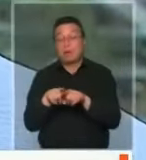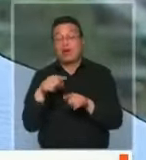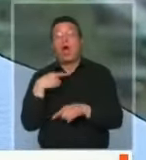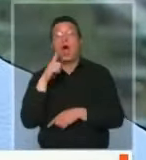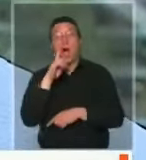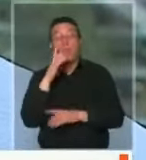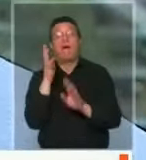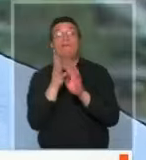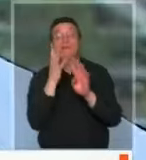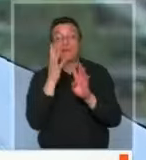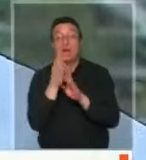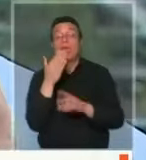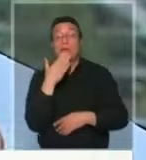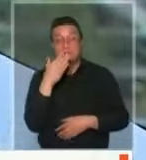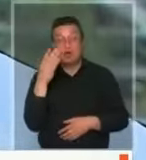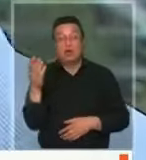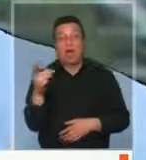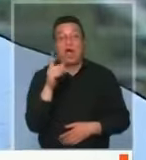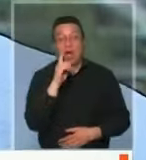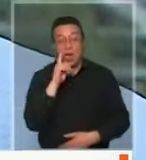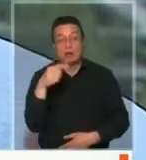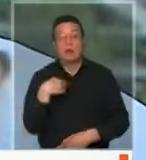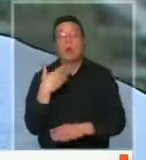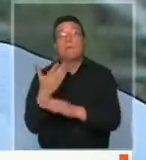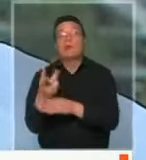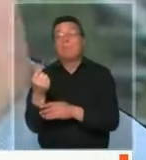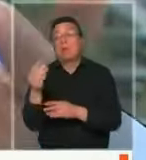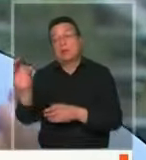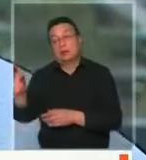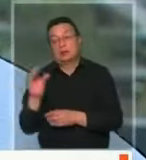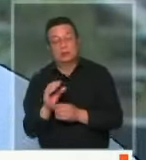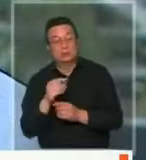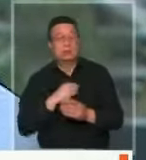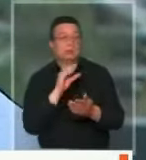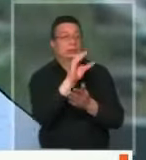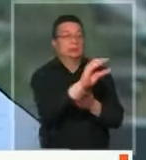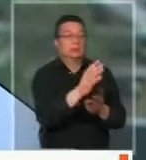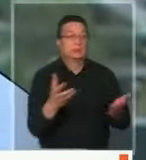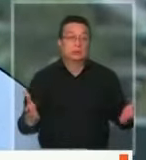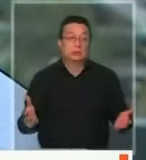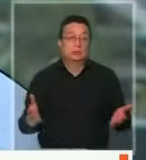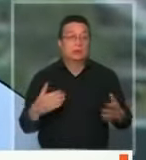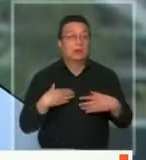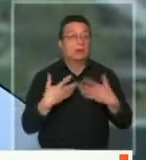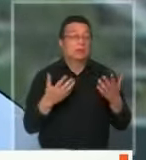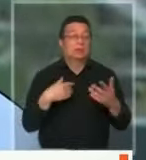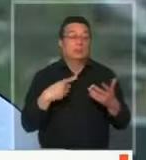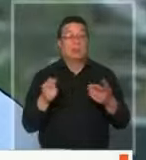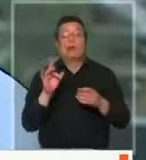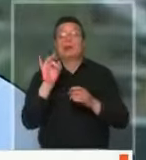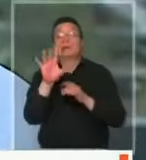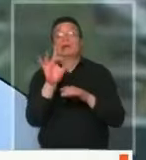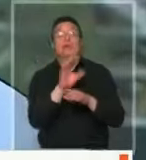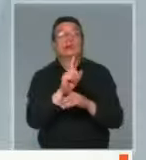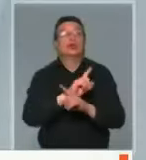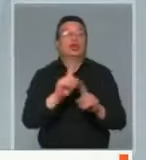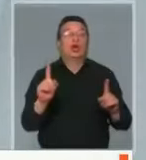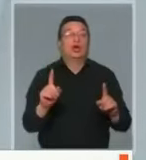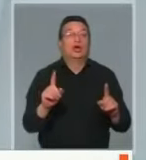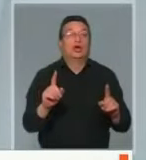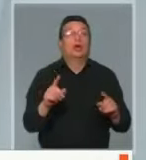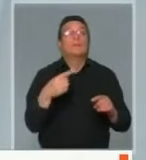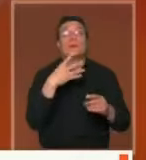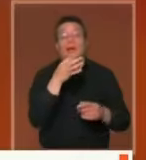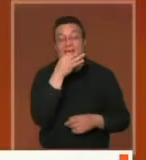puesto en la feria y le pido plata a él y le pago a ella. En vez de hacer transferencias. Lo que esboza ella